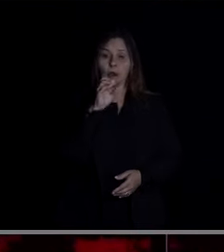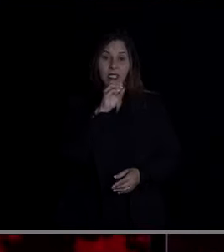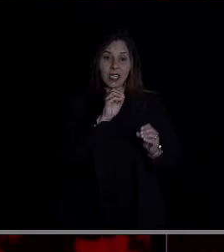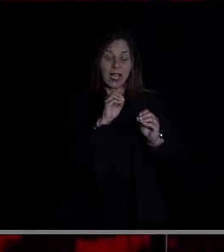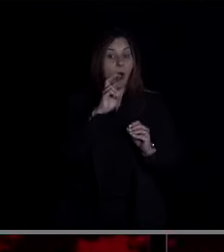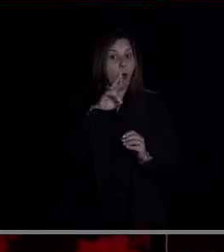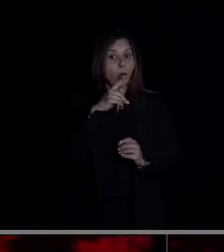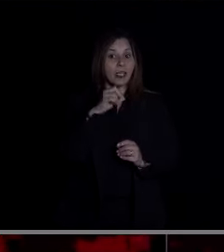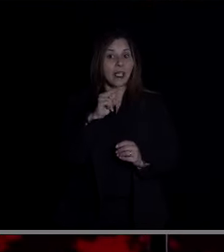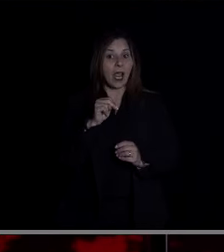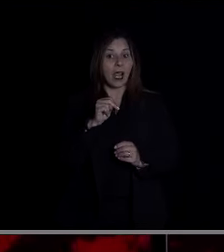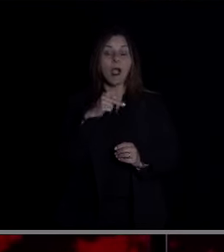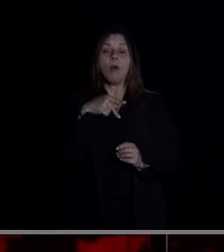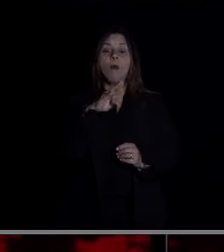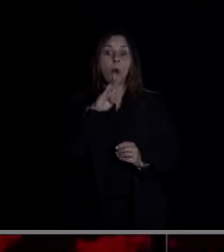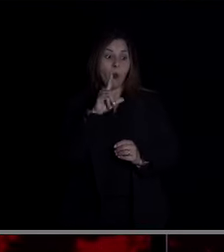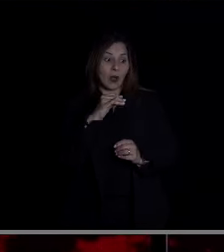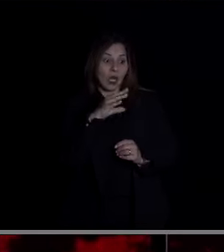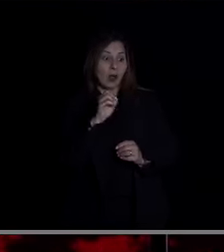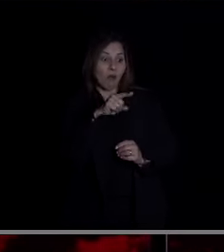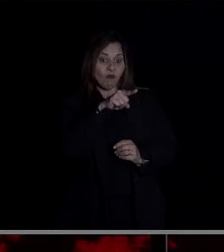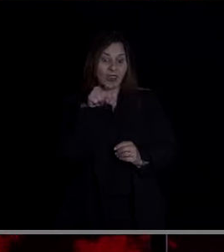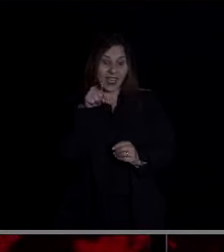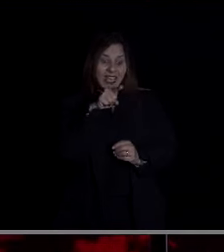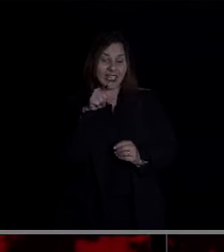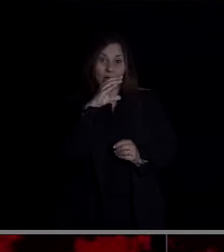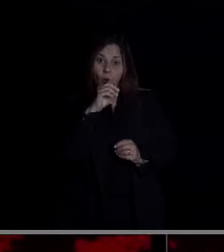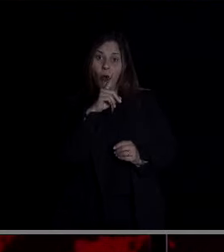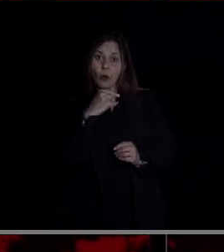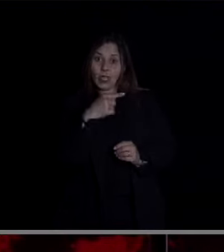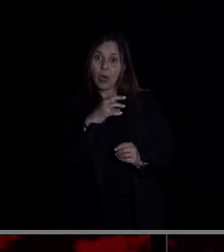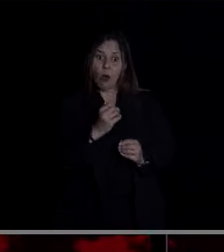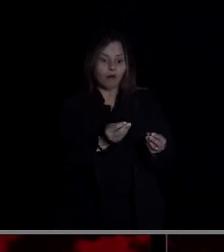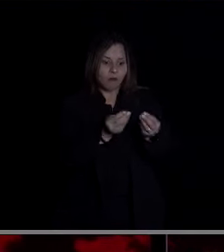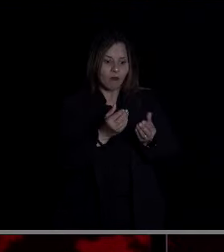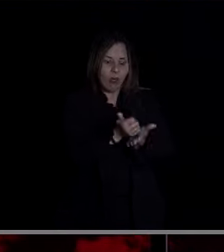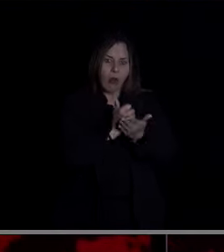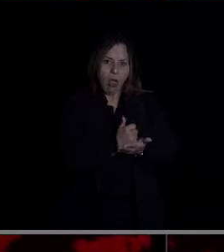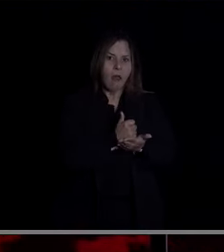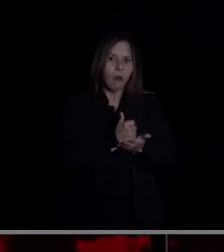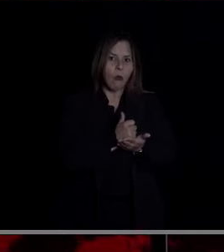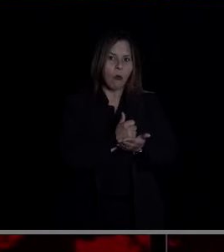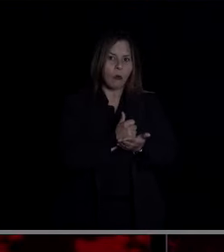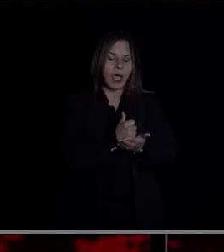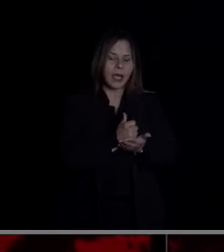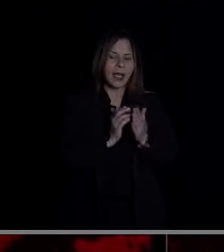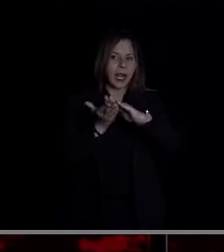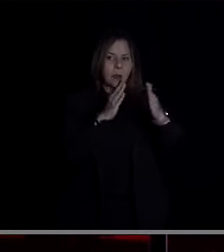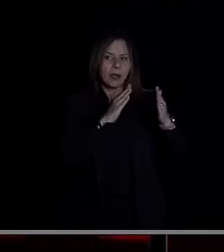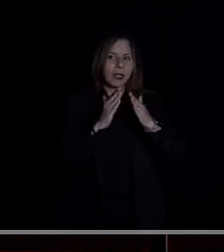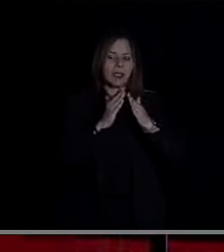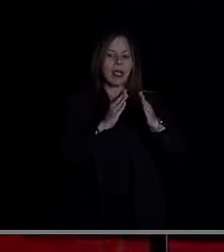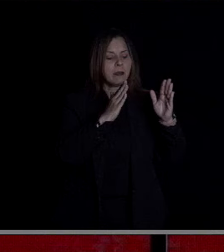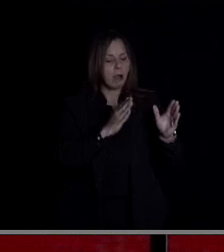ahí ese código de orden que nos ayuda junto con todos estos amigos a mantener en orden la ciudad. Y como